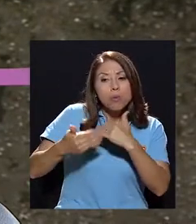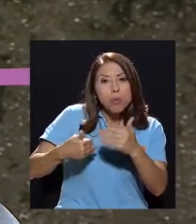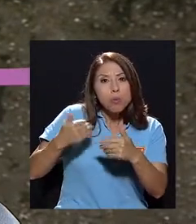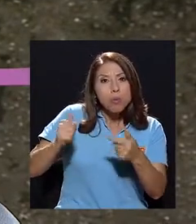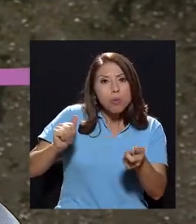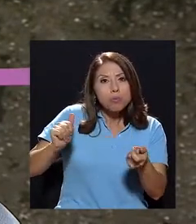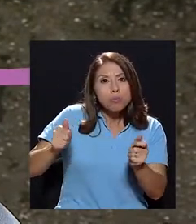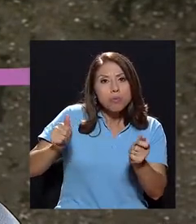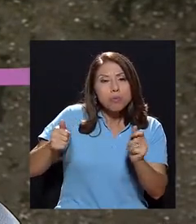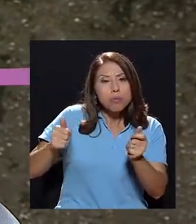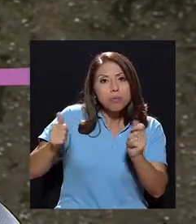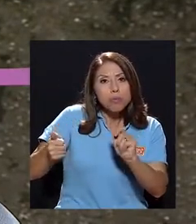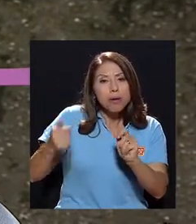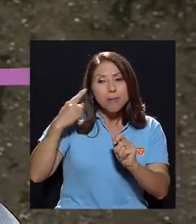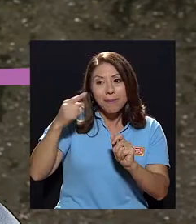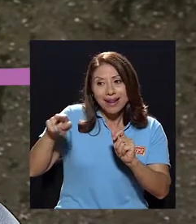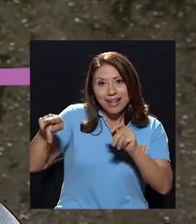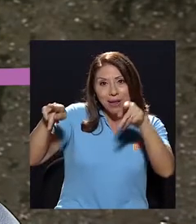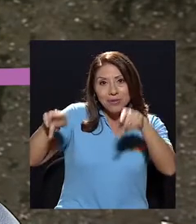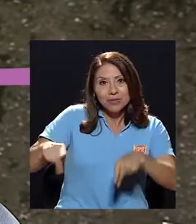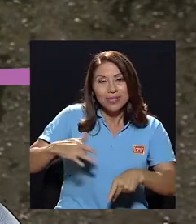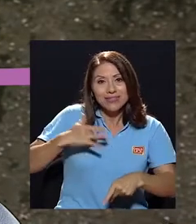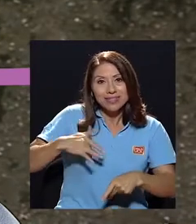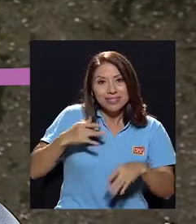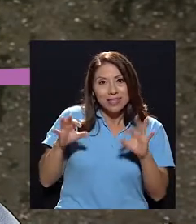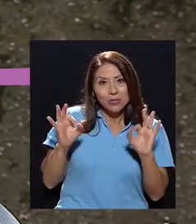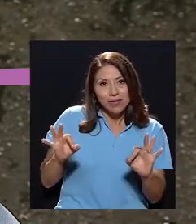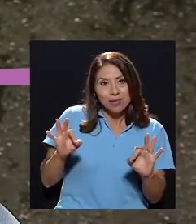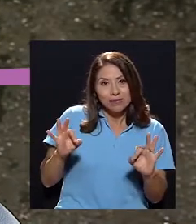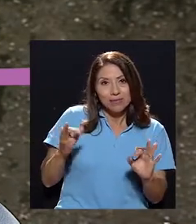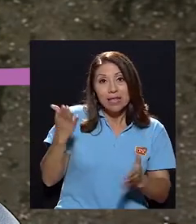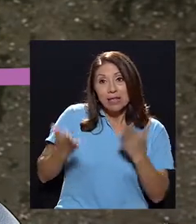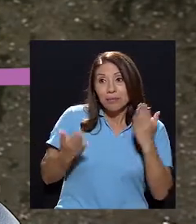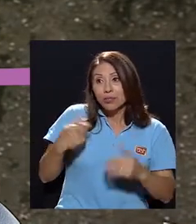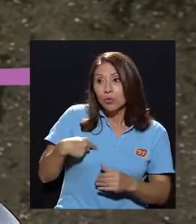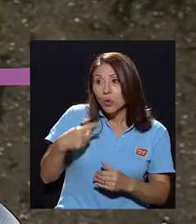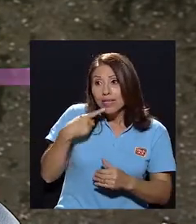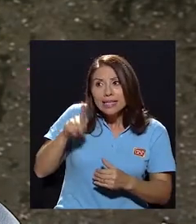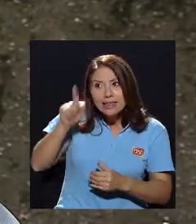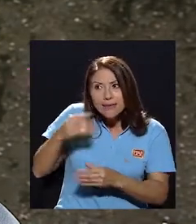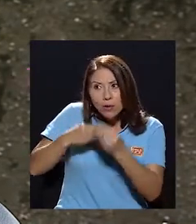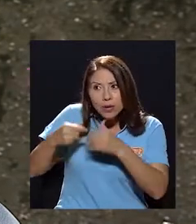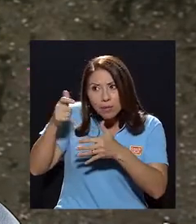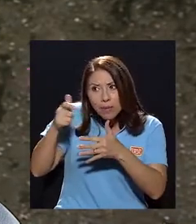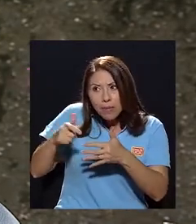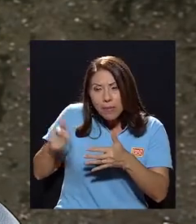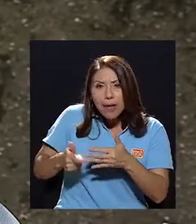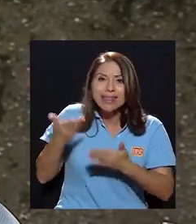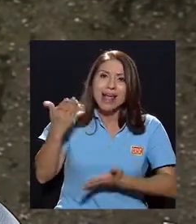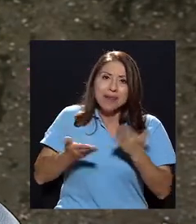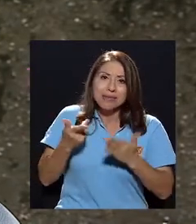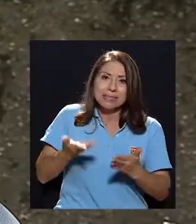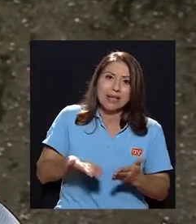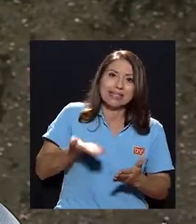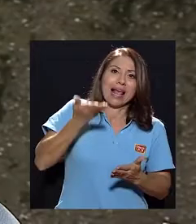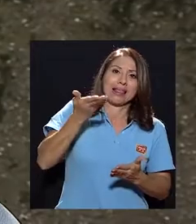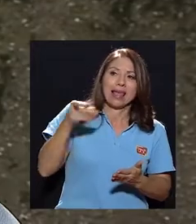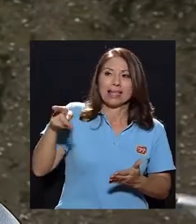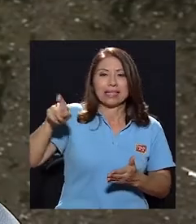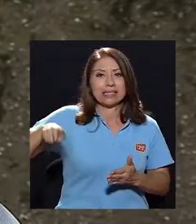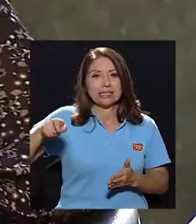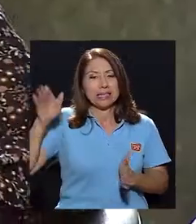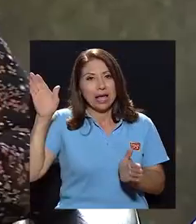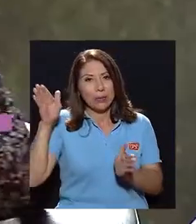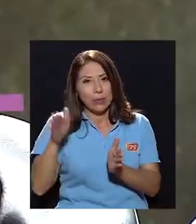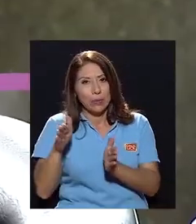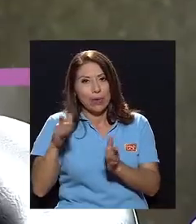la cantidad para que la persona se vaya sintiendo bien, porque puede ser que esa cantidad que uno le esté enviando sea una cantidad, digamos, más alta de la que ocupe. Entonces